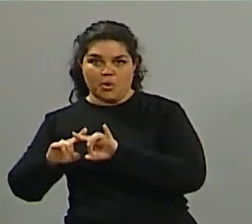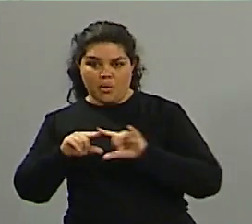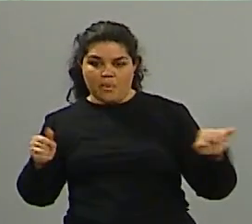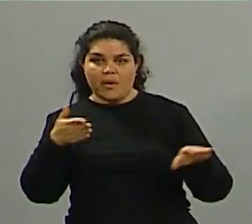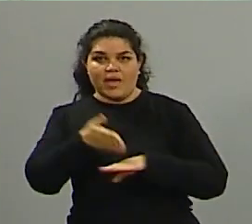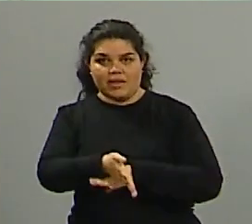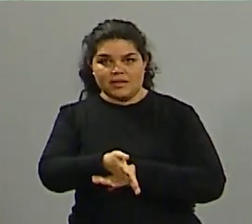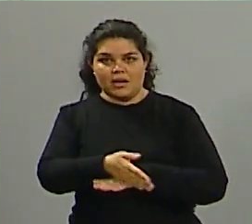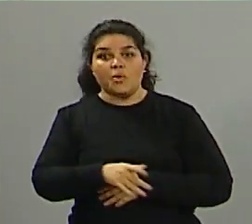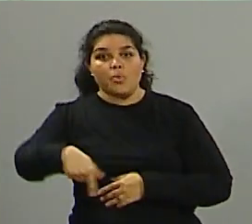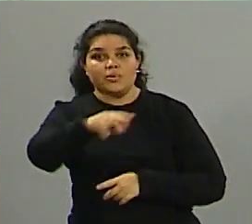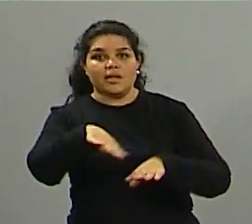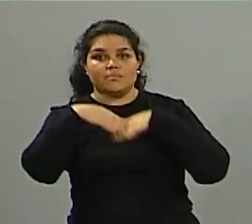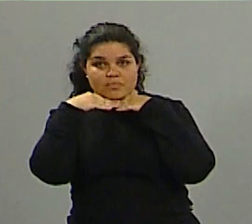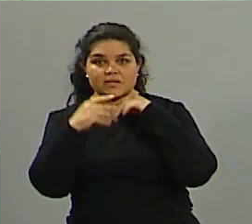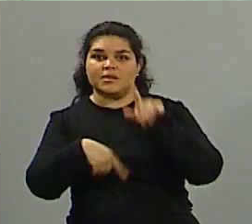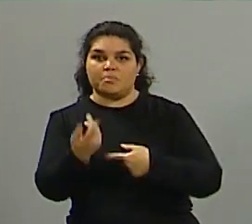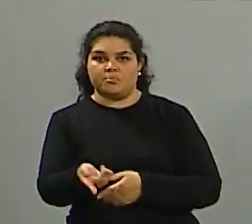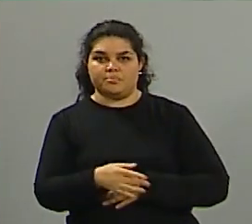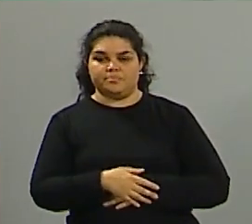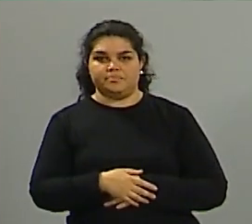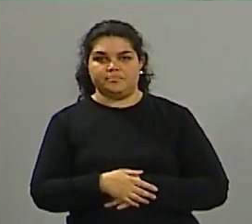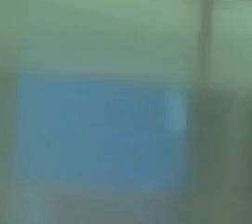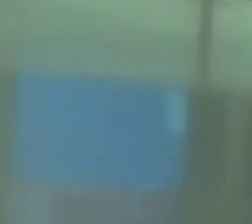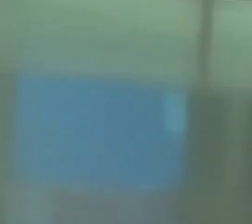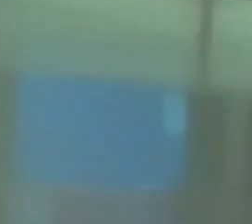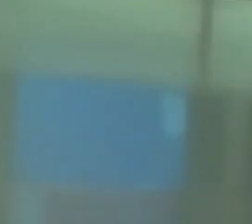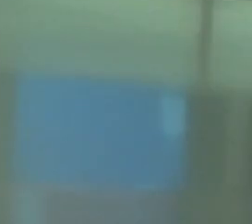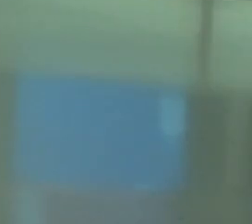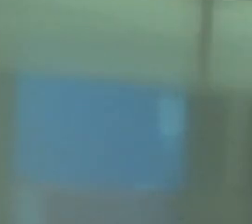www.unidiversidad.com.ar. Quédense ahí porque ya volvemos.